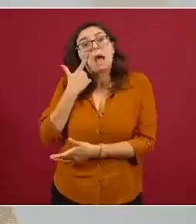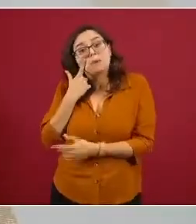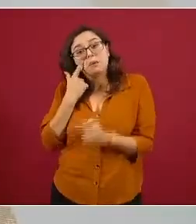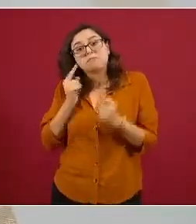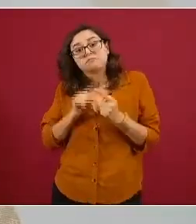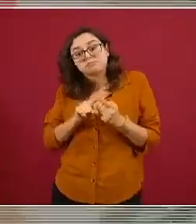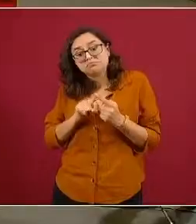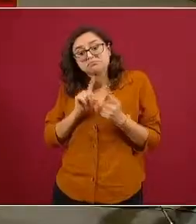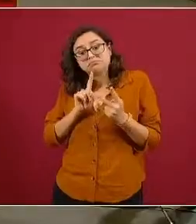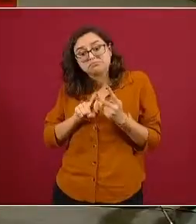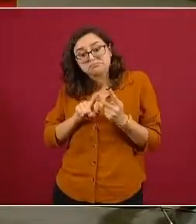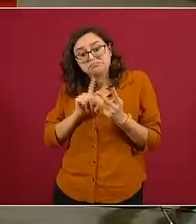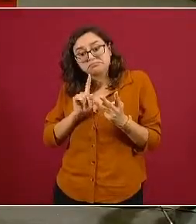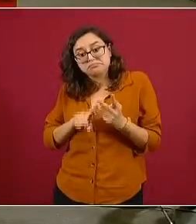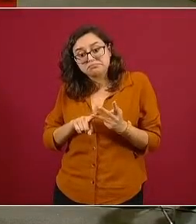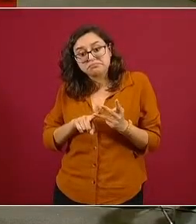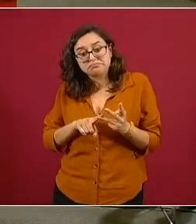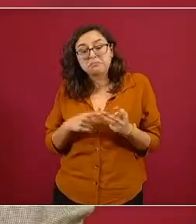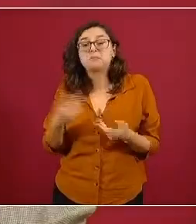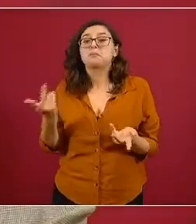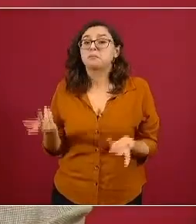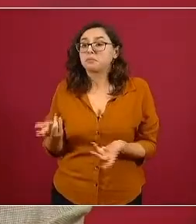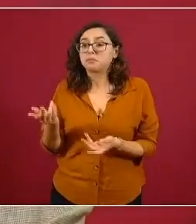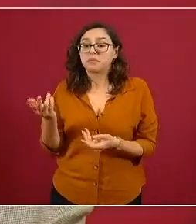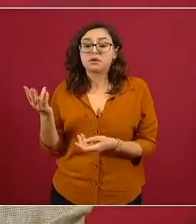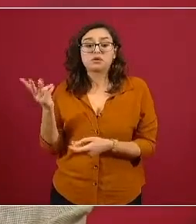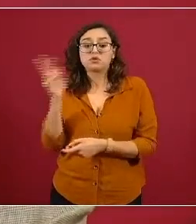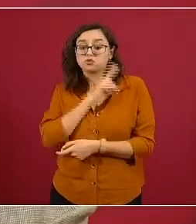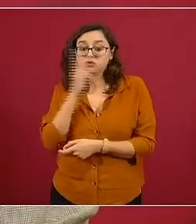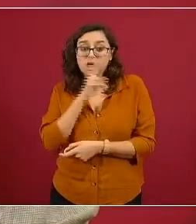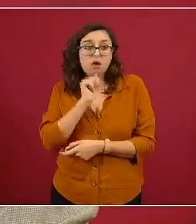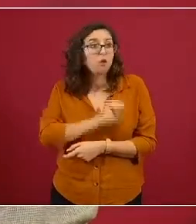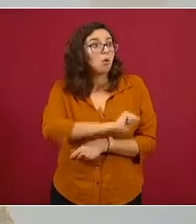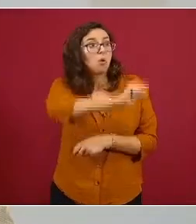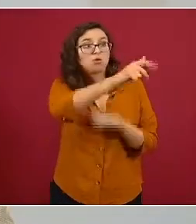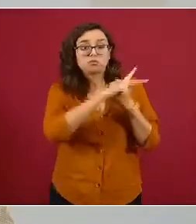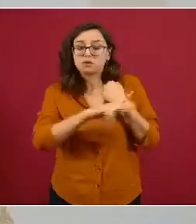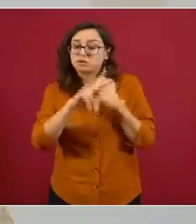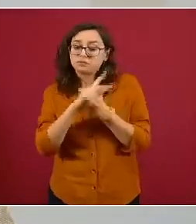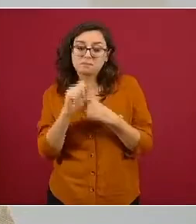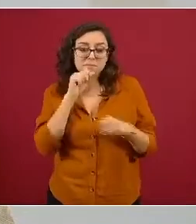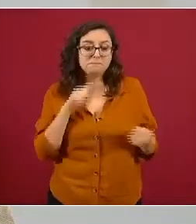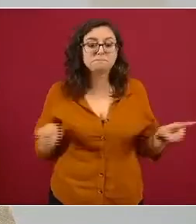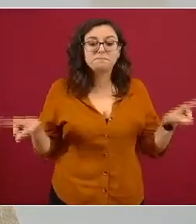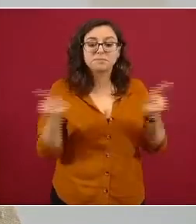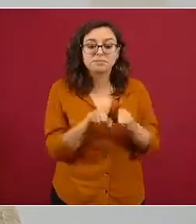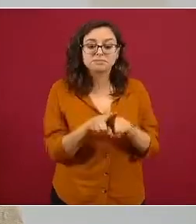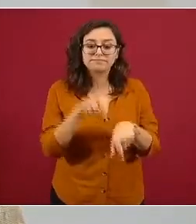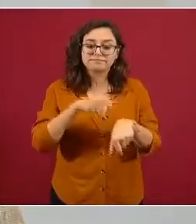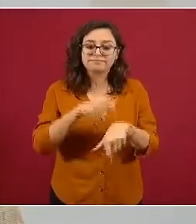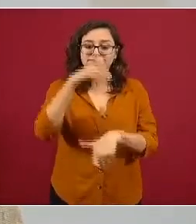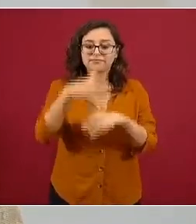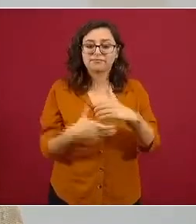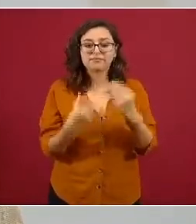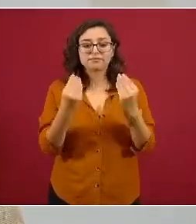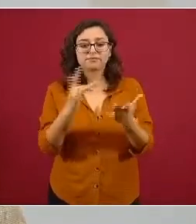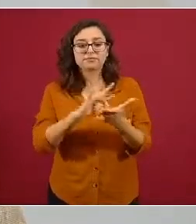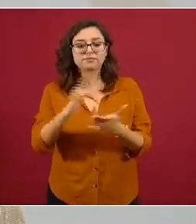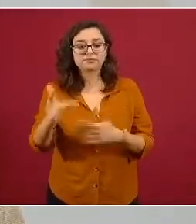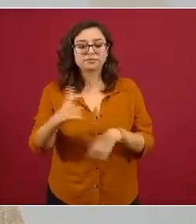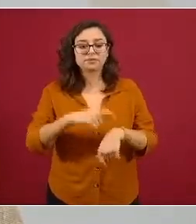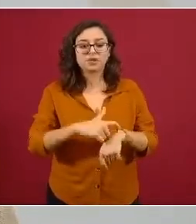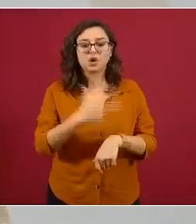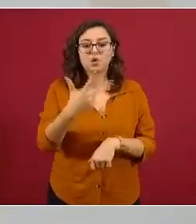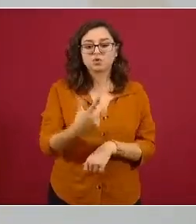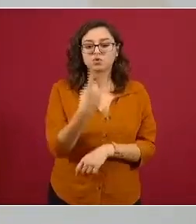estas condiciones, para la vacuna rusa o cualquier otra. Esa es la situación que experimentamos. Aquí terminamos, muchas gracias, son las